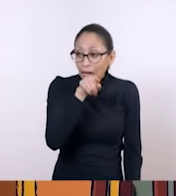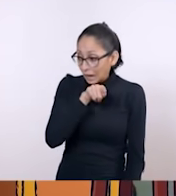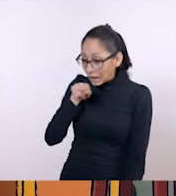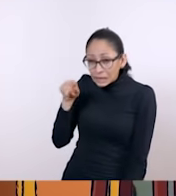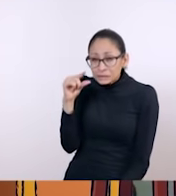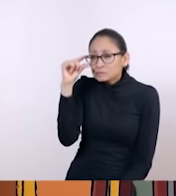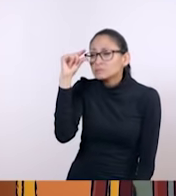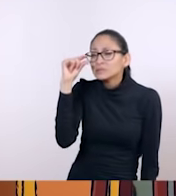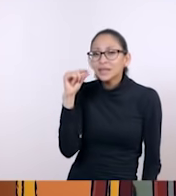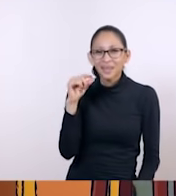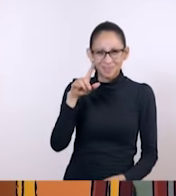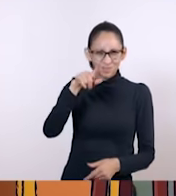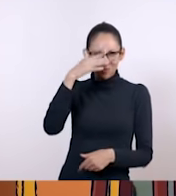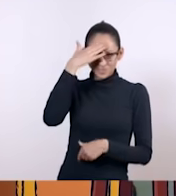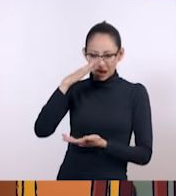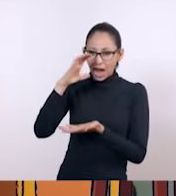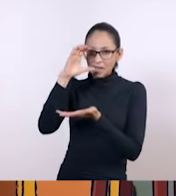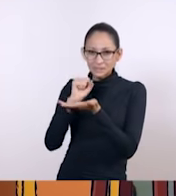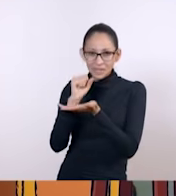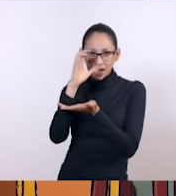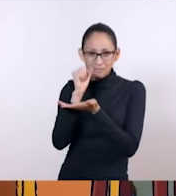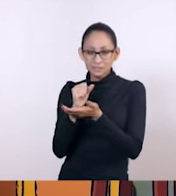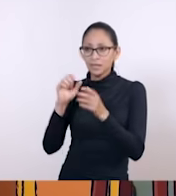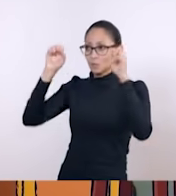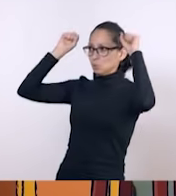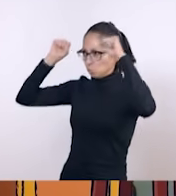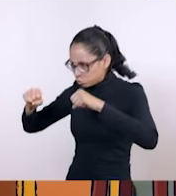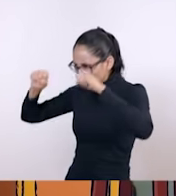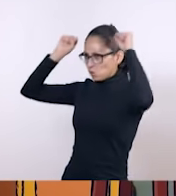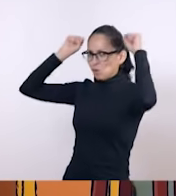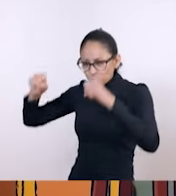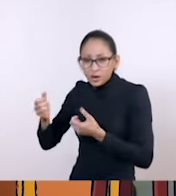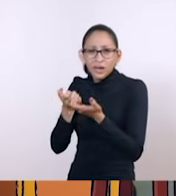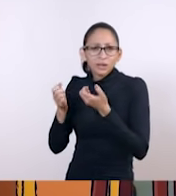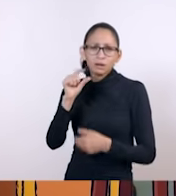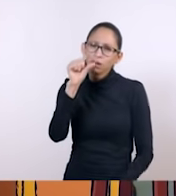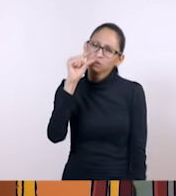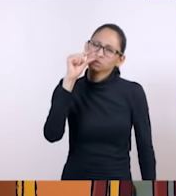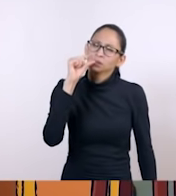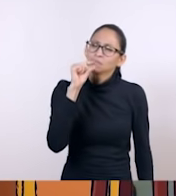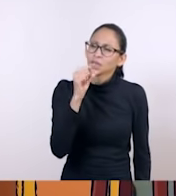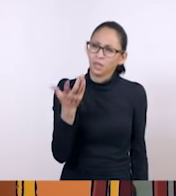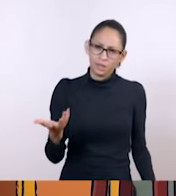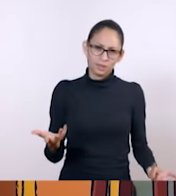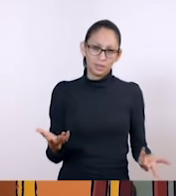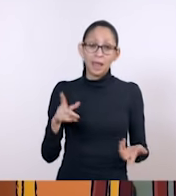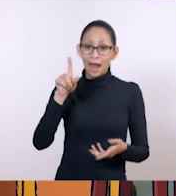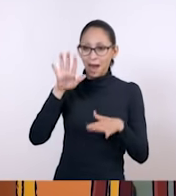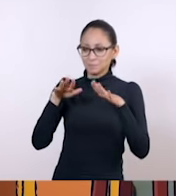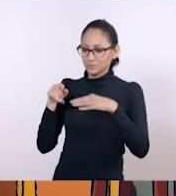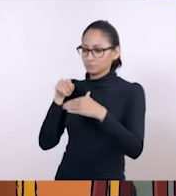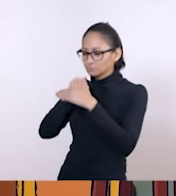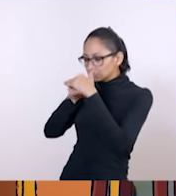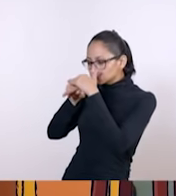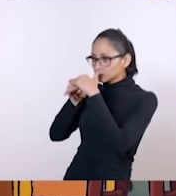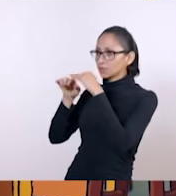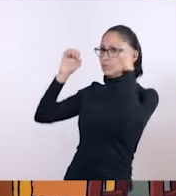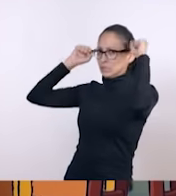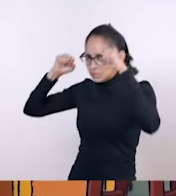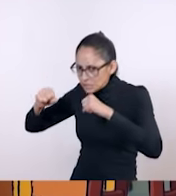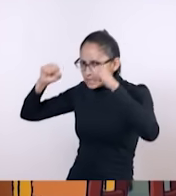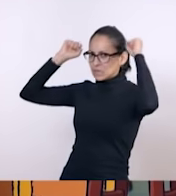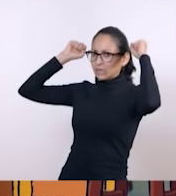chiquitito que hasta la engrapadora la usaba para hacer abdominales. En serio, de verdad. Agarraba la engrapadora, se ponía debajo de ella y